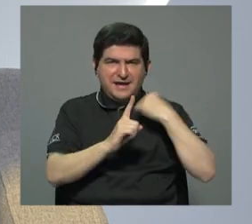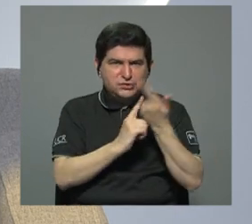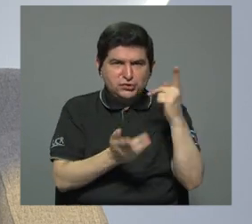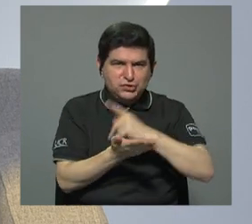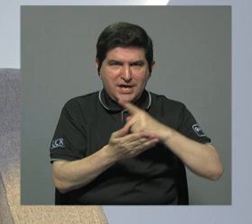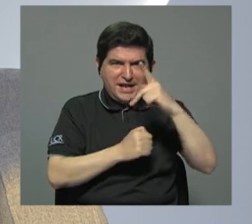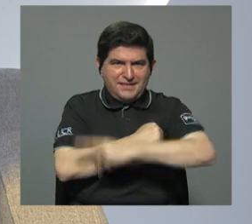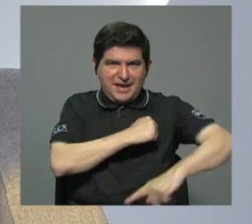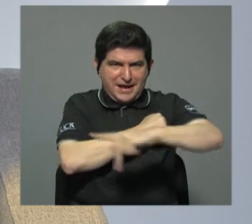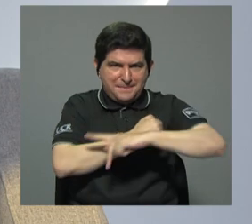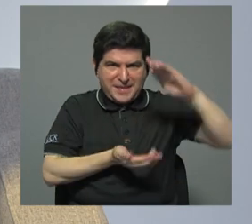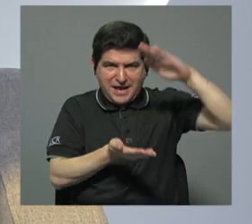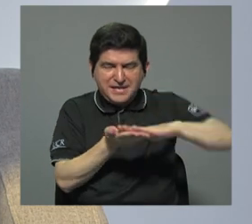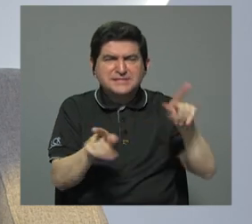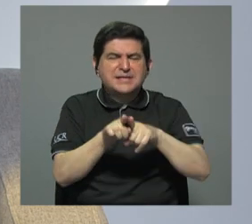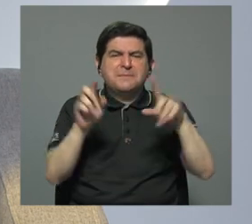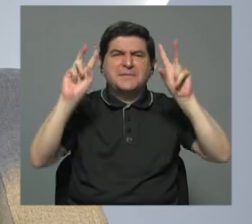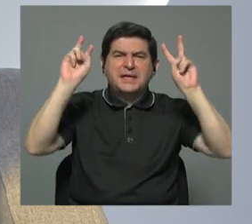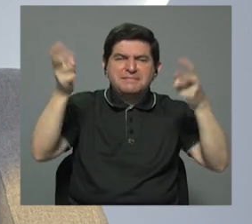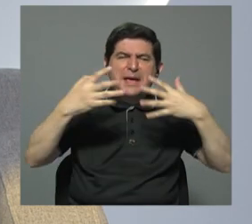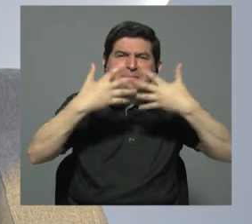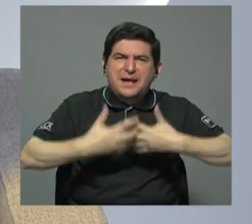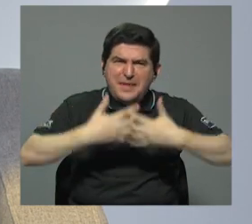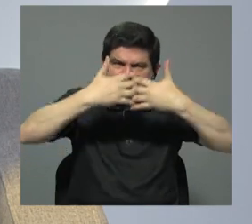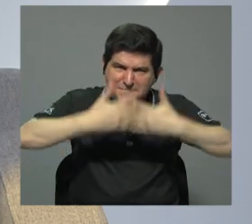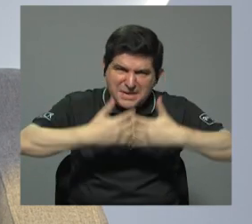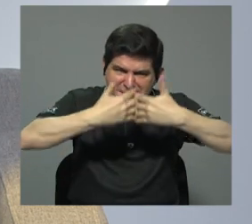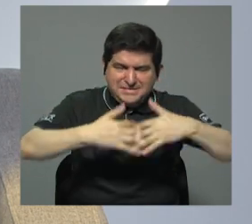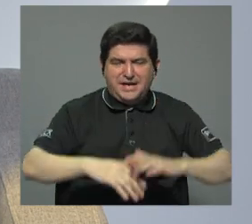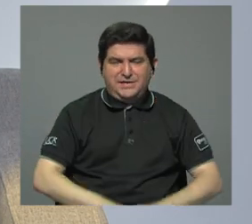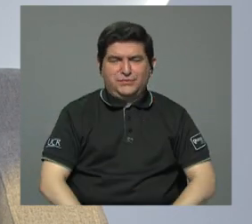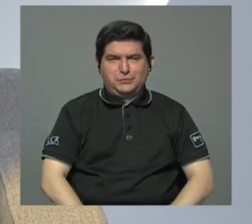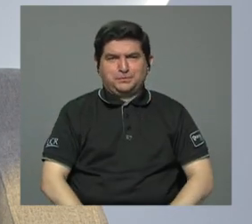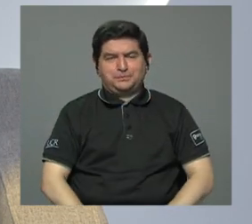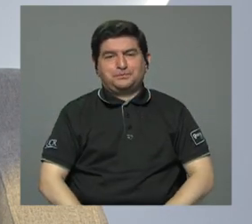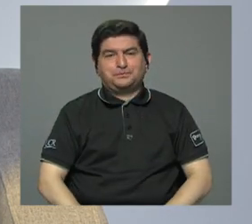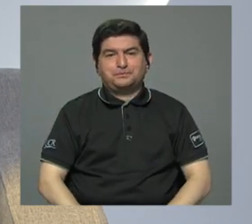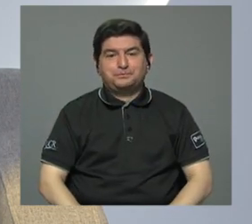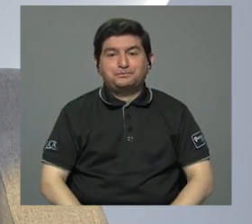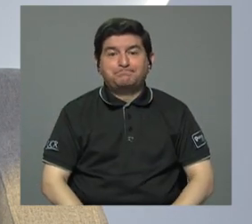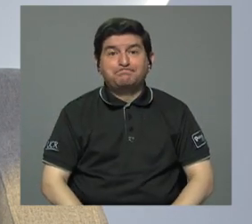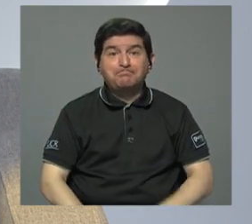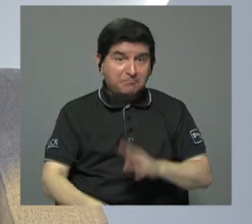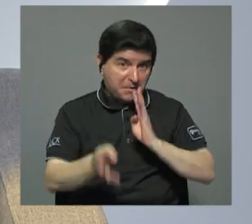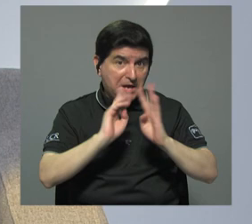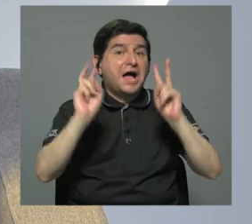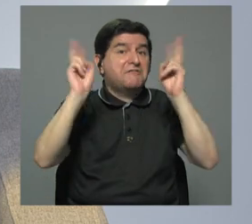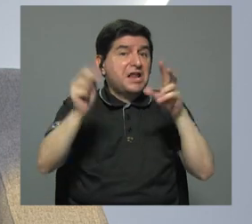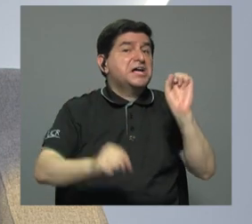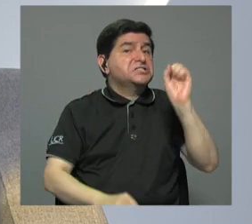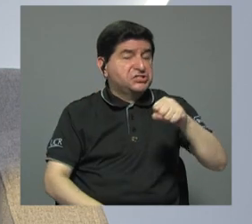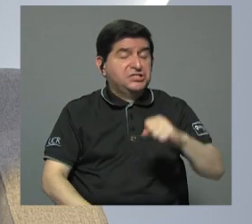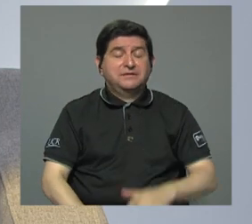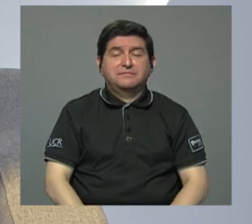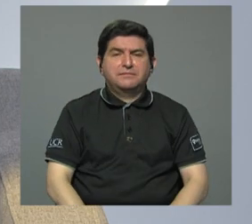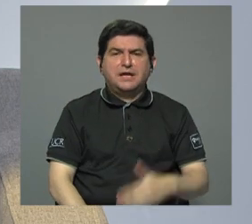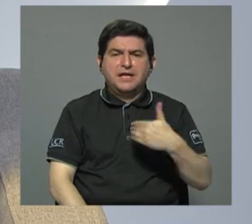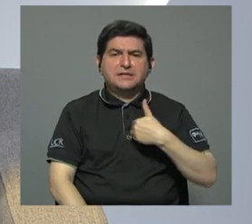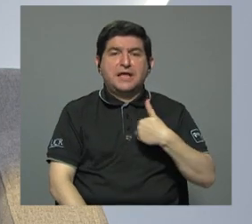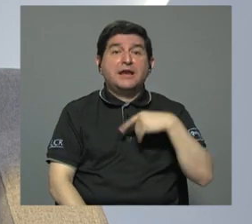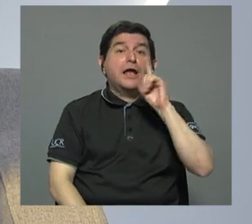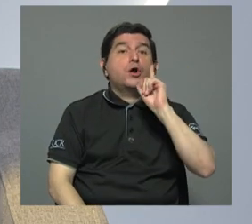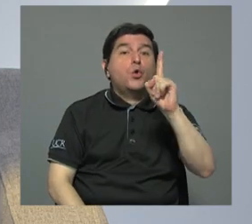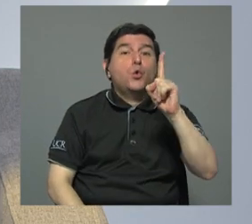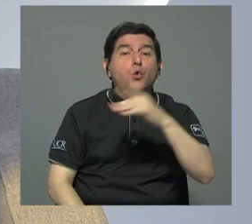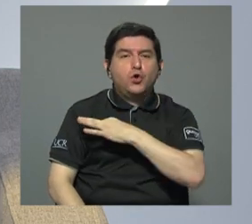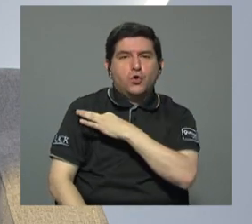tema del empresariado y demás. Y bueno, vamos a hablar sobre ese tema. Y tenemos a un